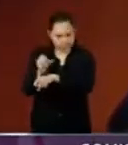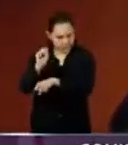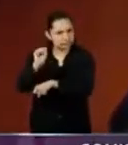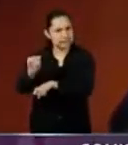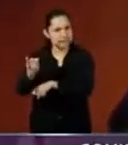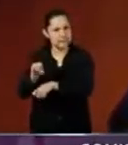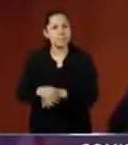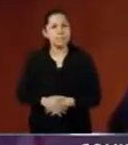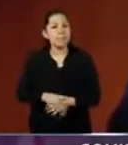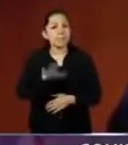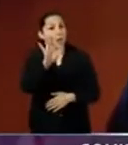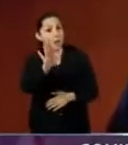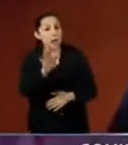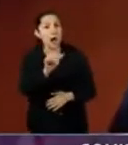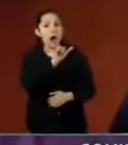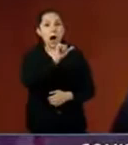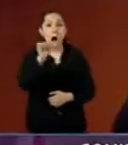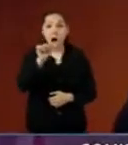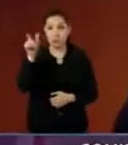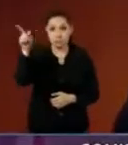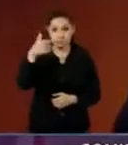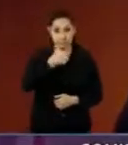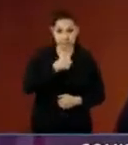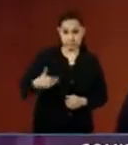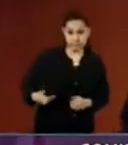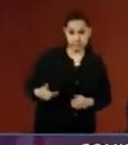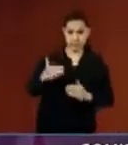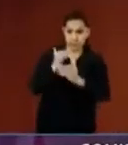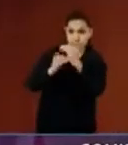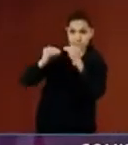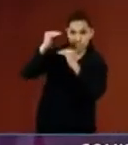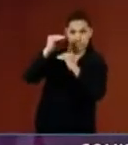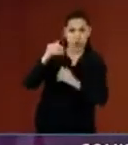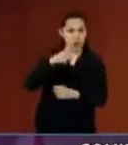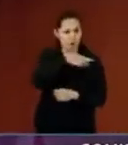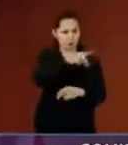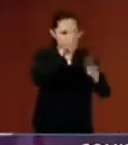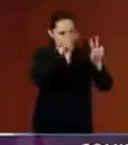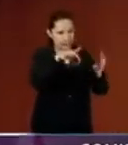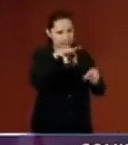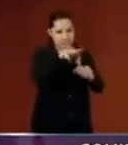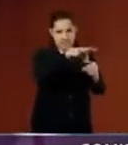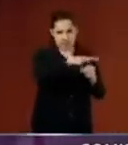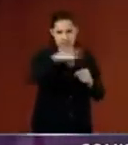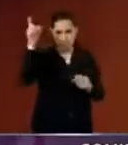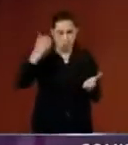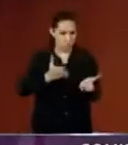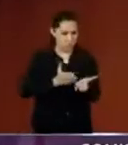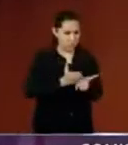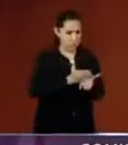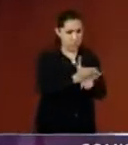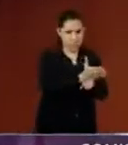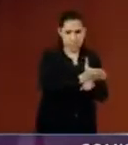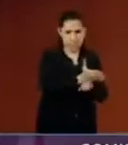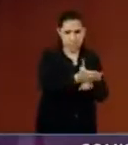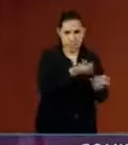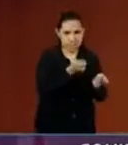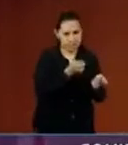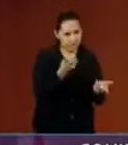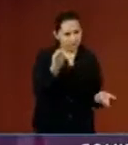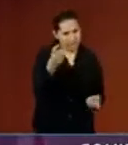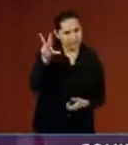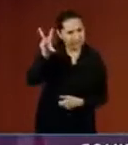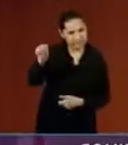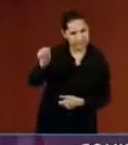las manos como poder ejecutivo a las elecciones. No a que haya más shows